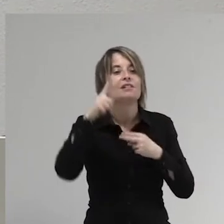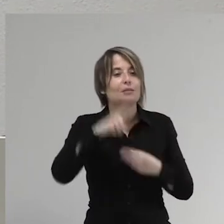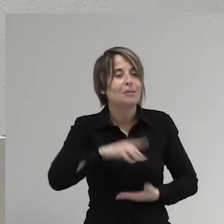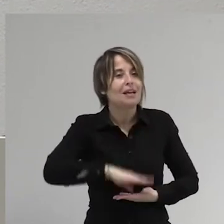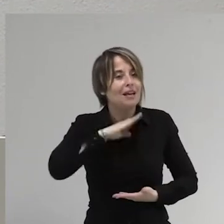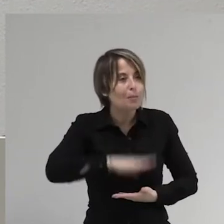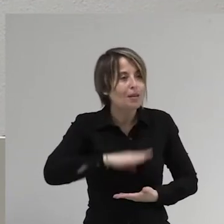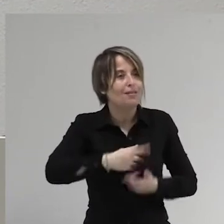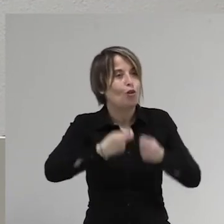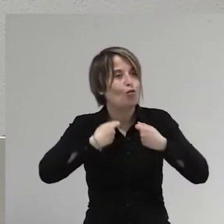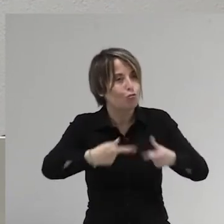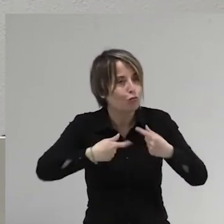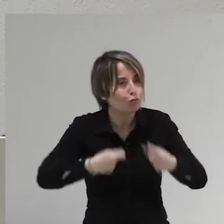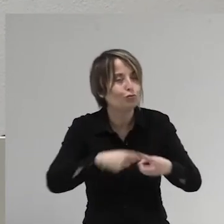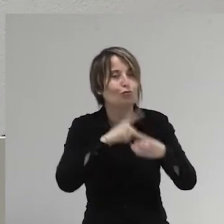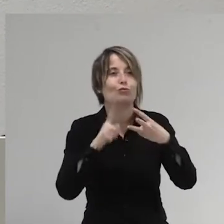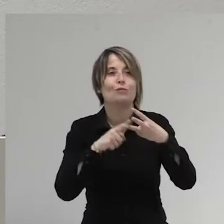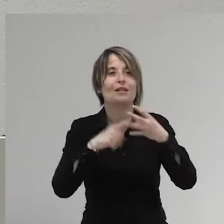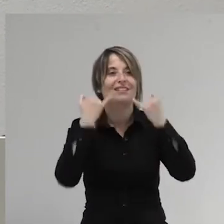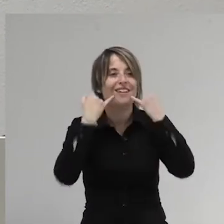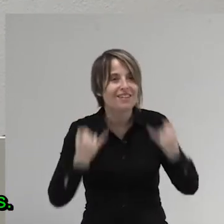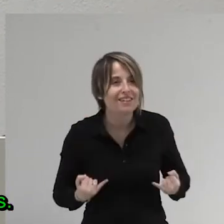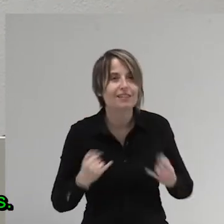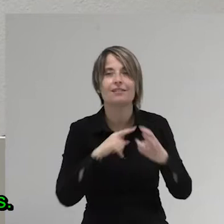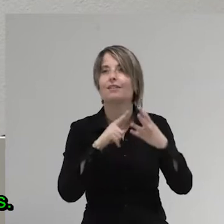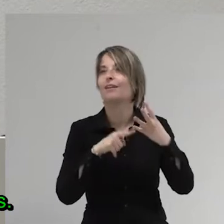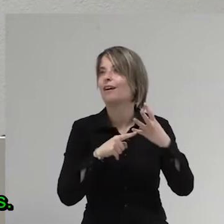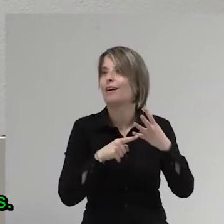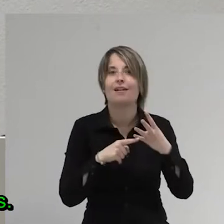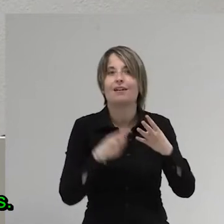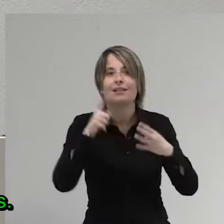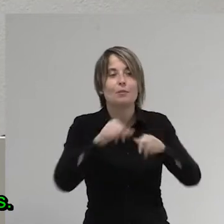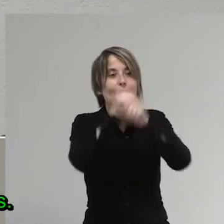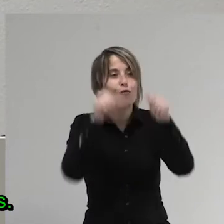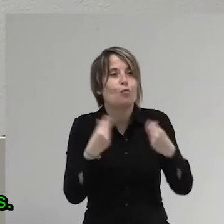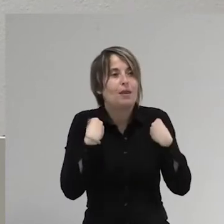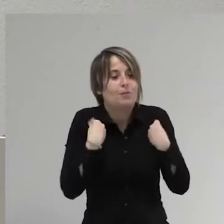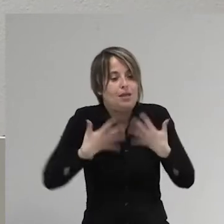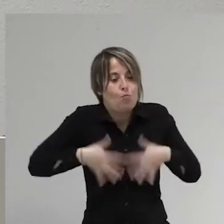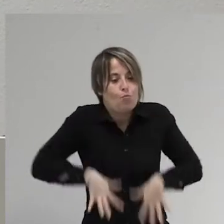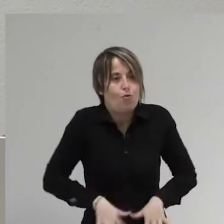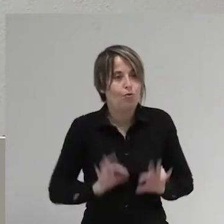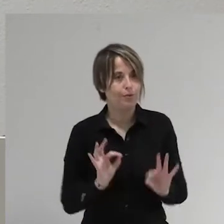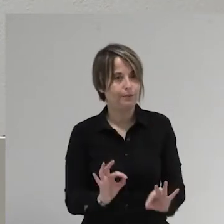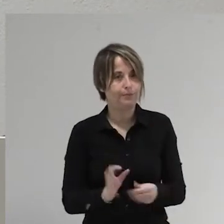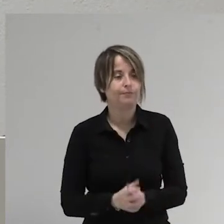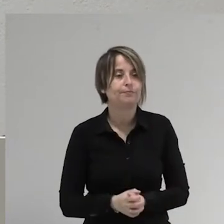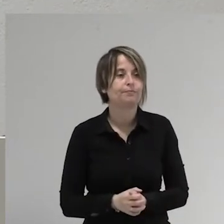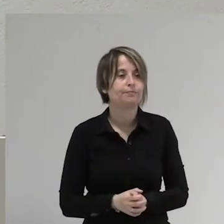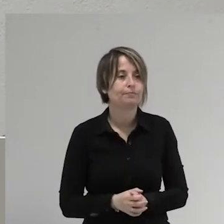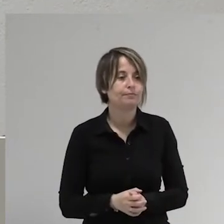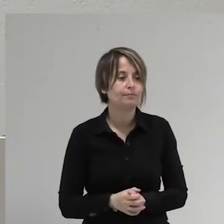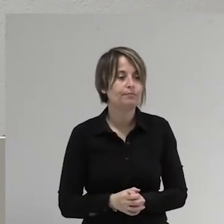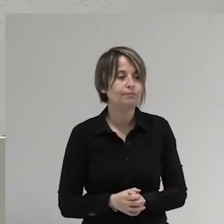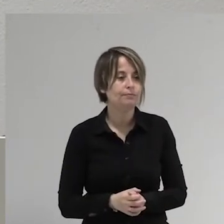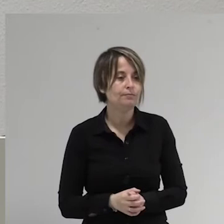capacidad de consumo, de nuestra capacidad energética, de casi de nuestra forma de vida, digamos. Bien.